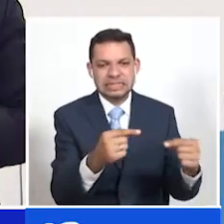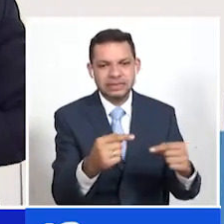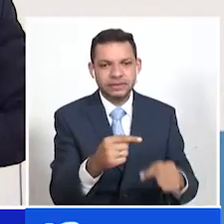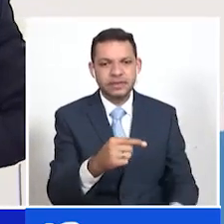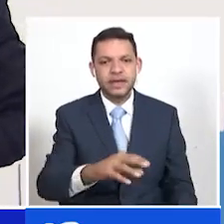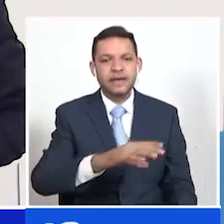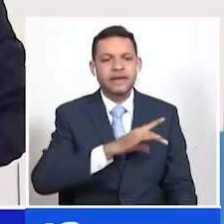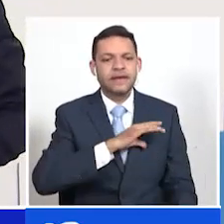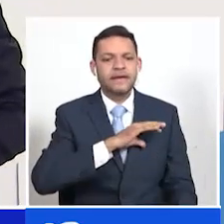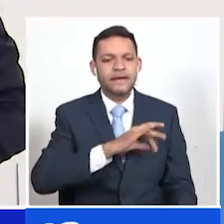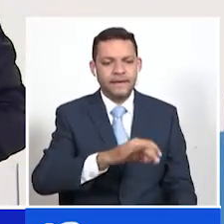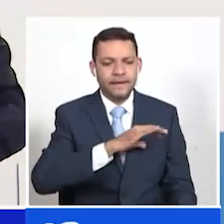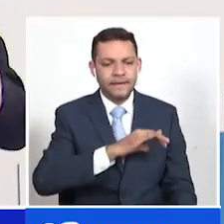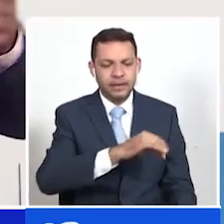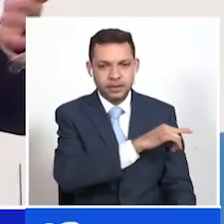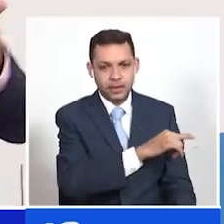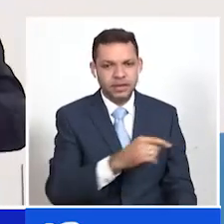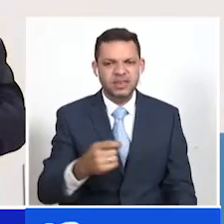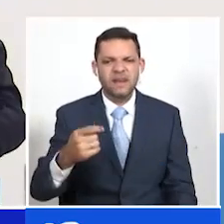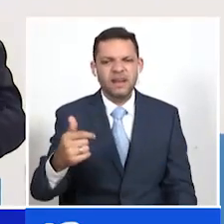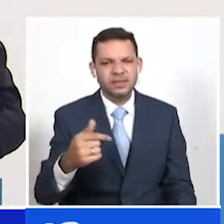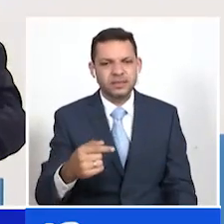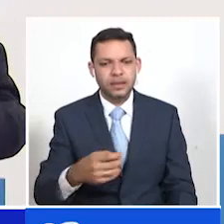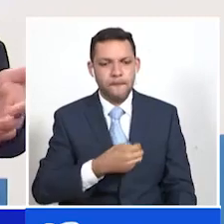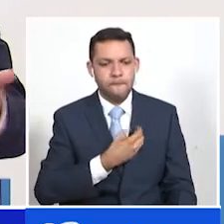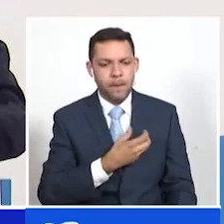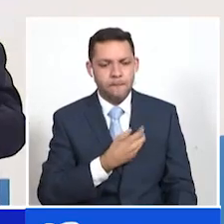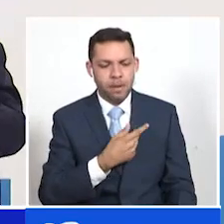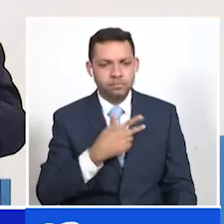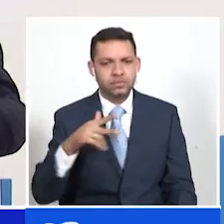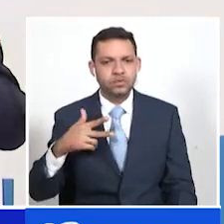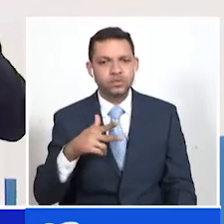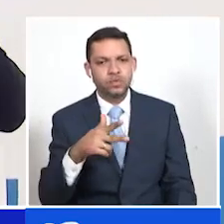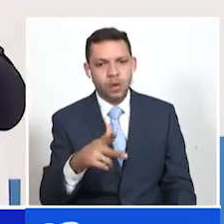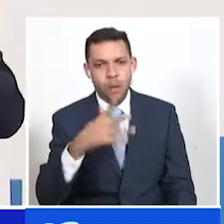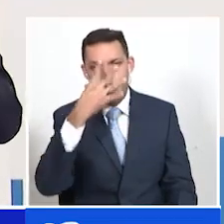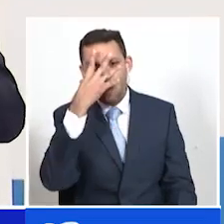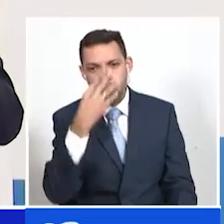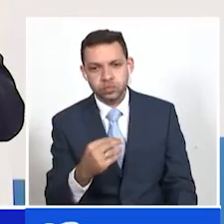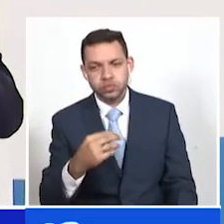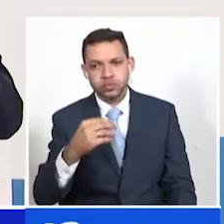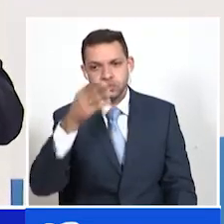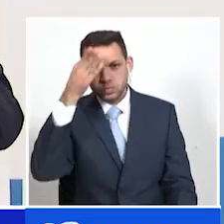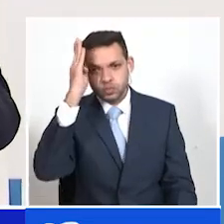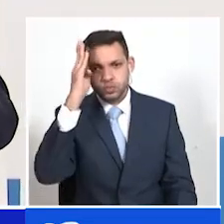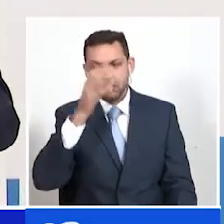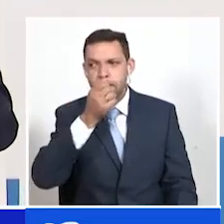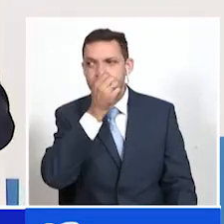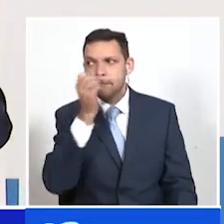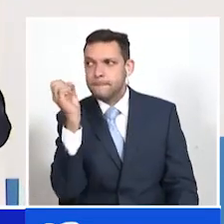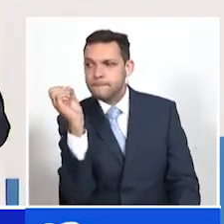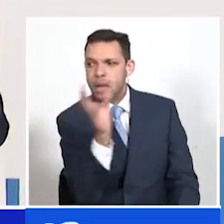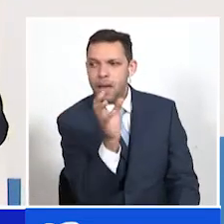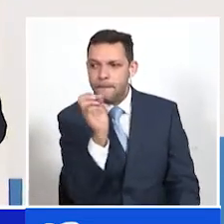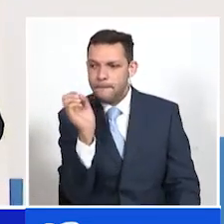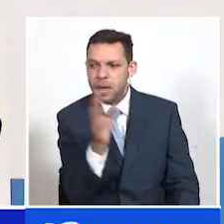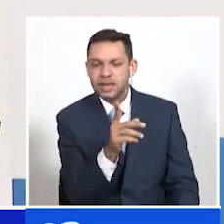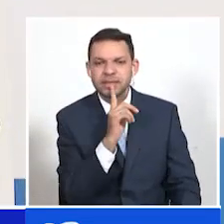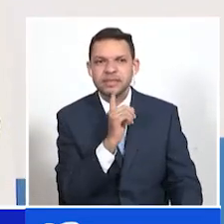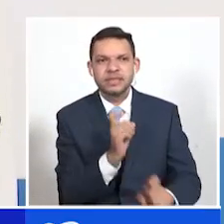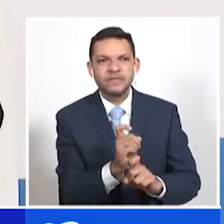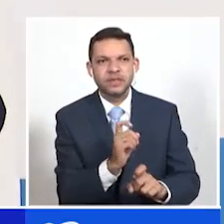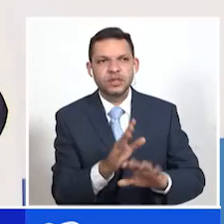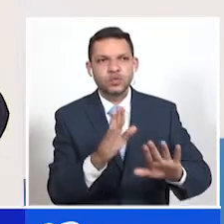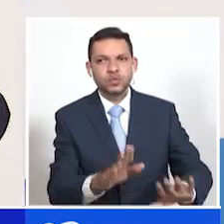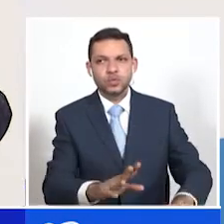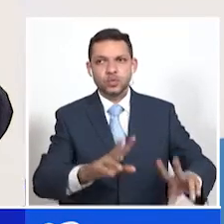hora está muy cerca de jugar con el Pasto. Estaban llegando a Palma Seca, pedrearon el bus. Y también, al parecer, son situaciones, materia de